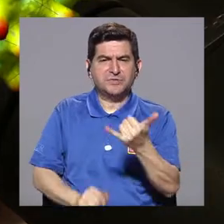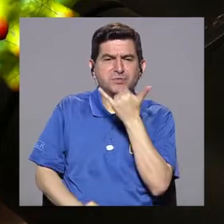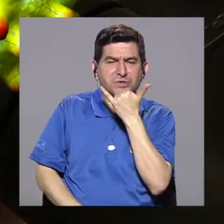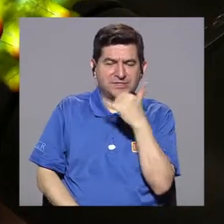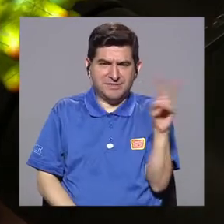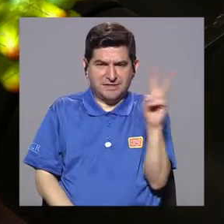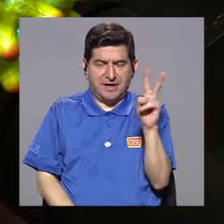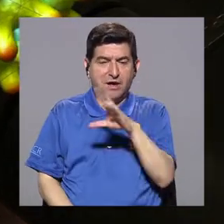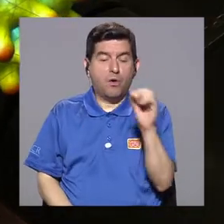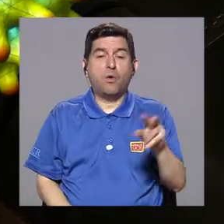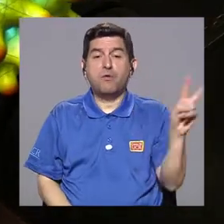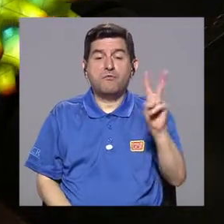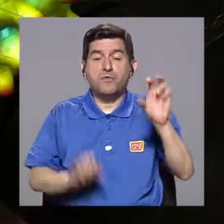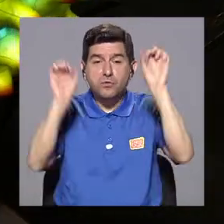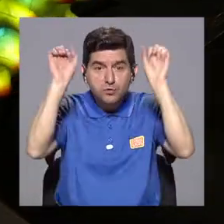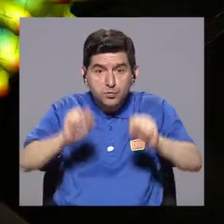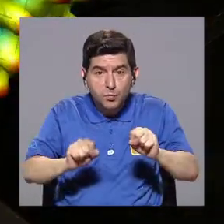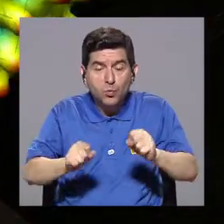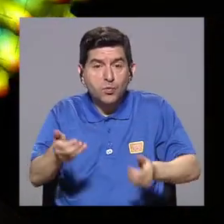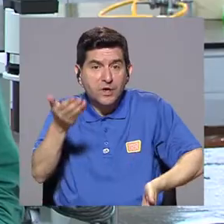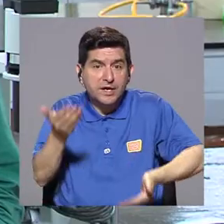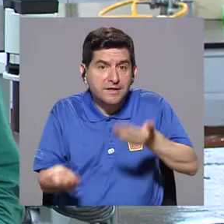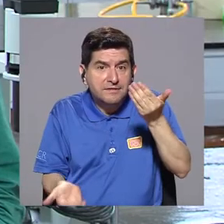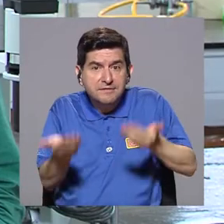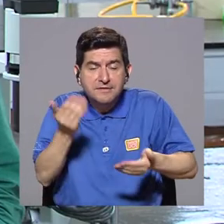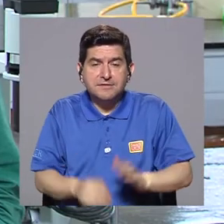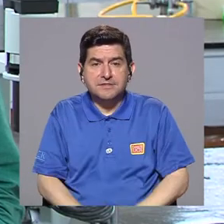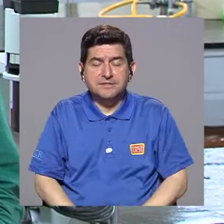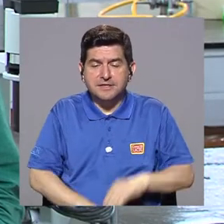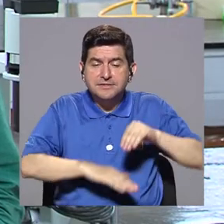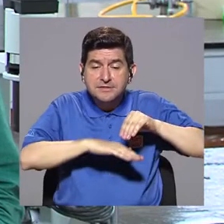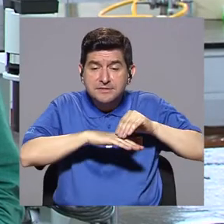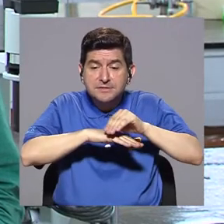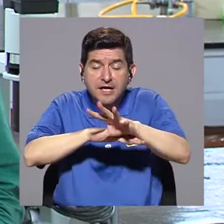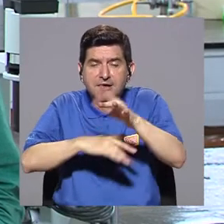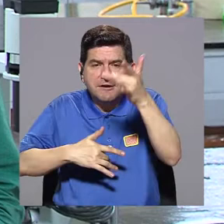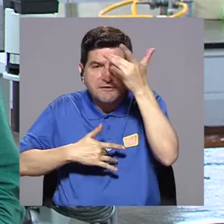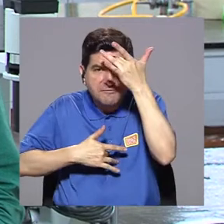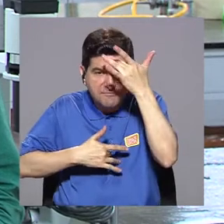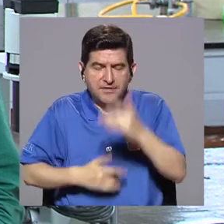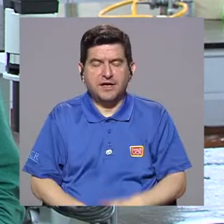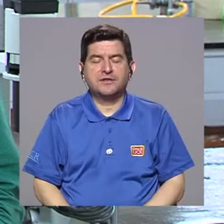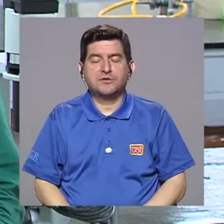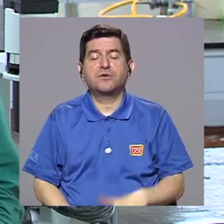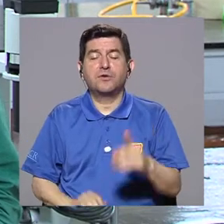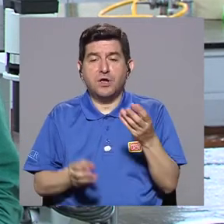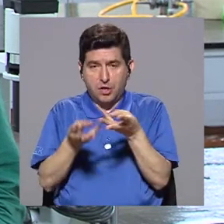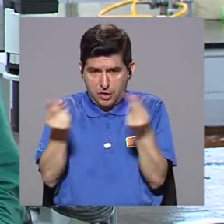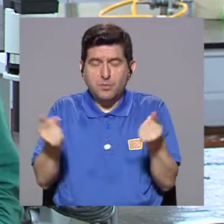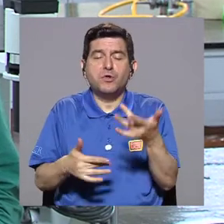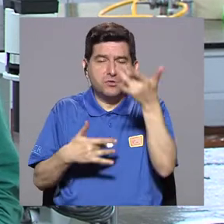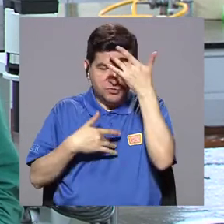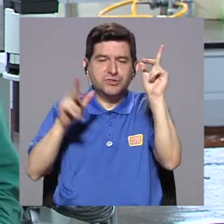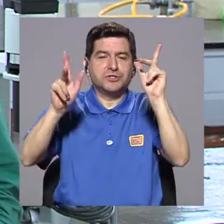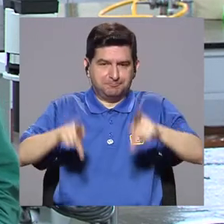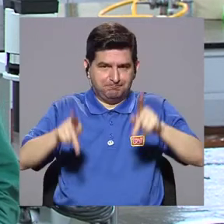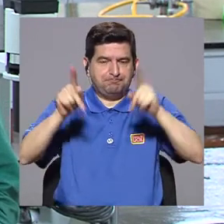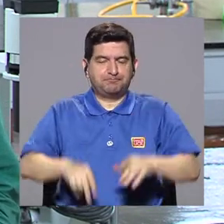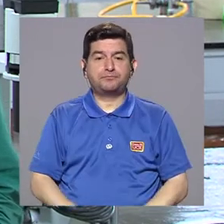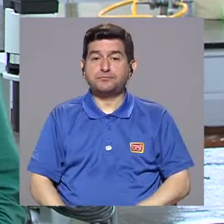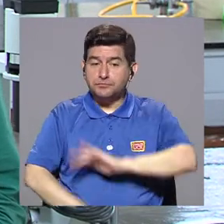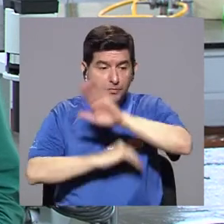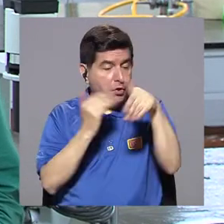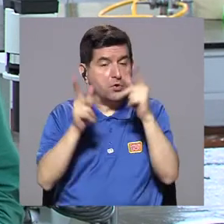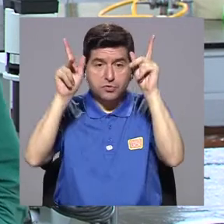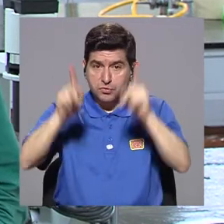este virus o el virus puede pasar el efecto patogénico y causar una enfermedad en las personas. Por lo tanto,